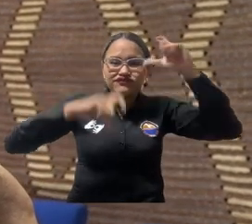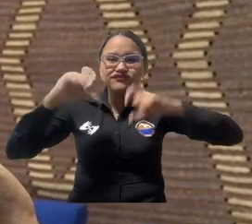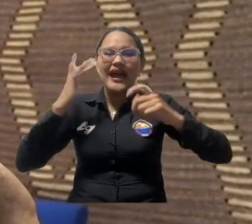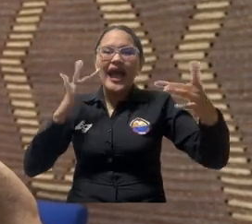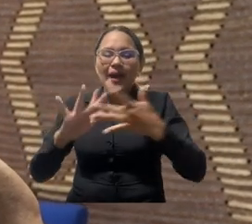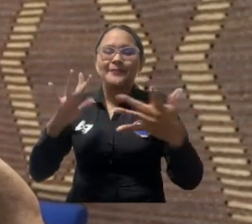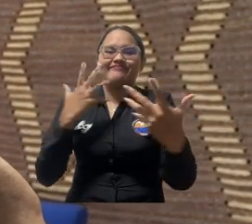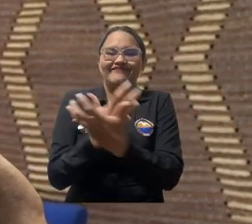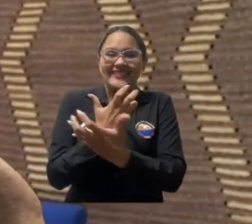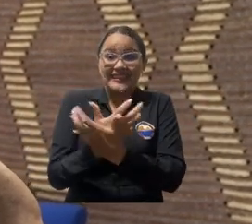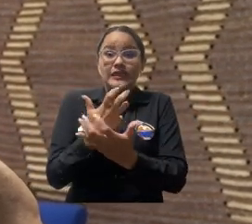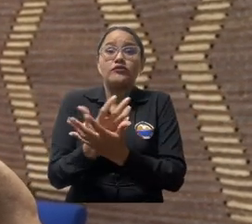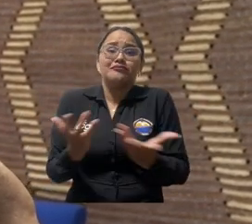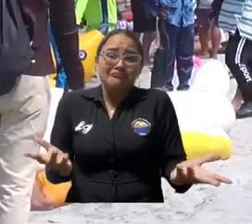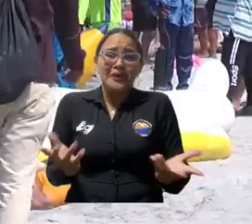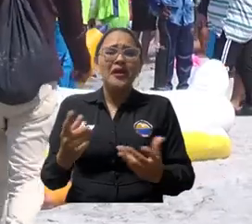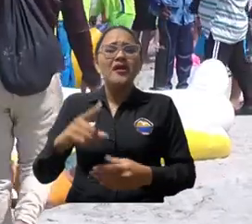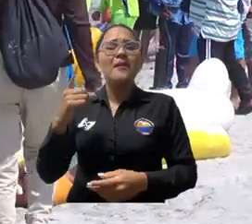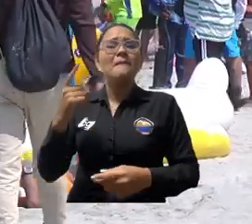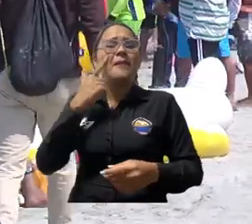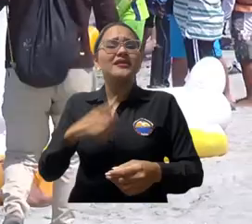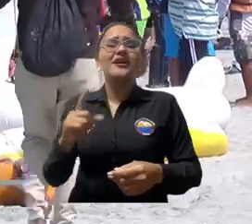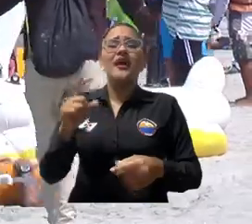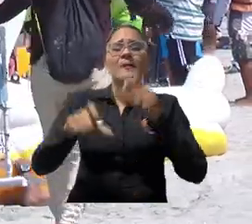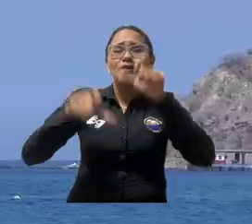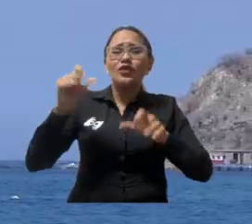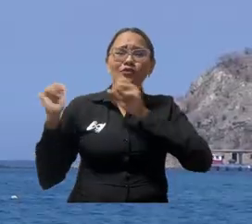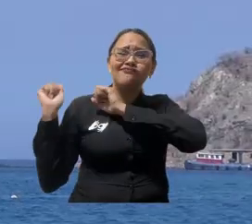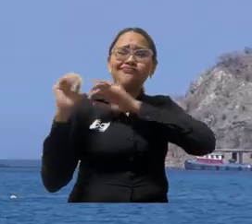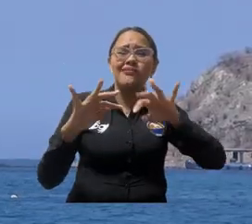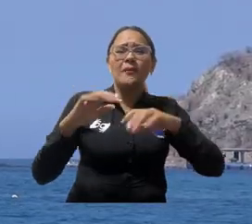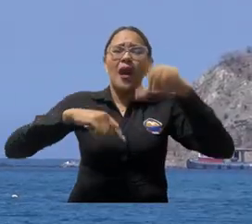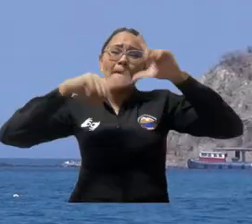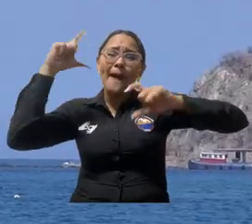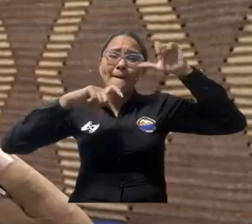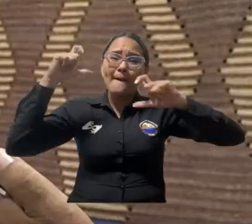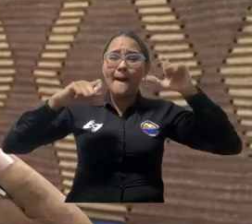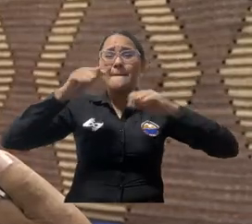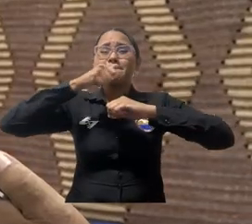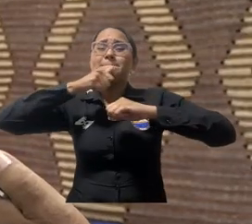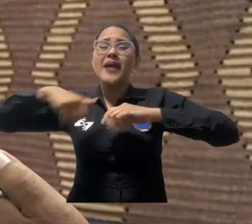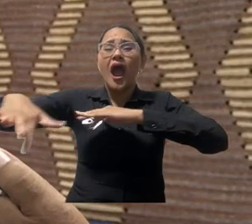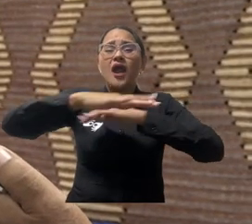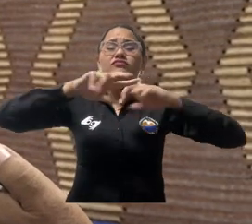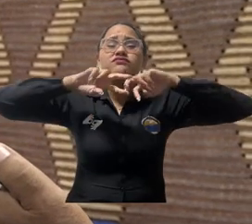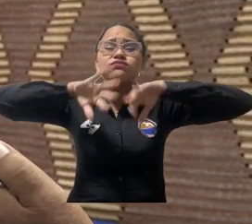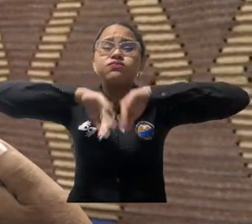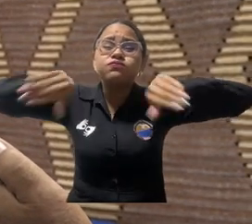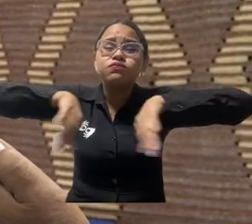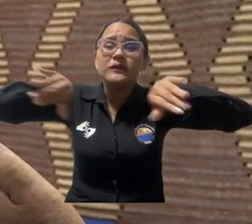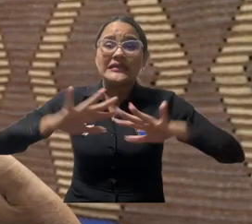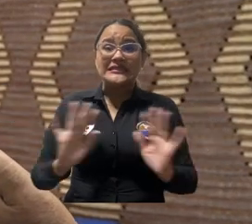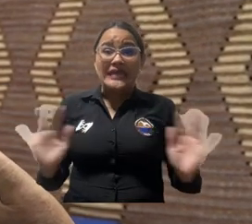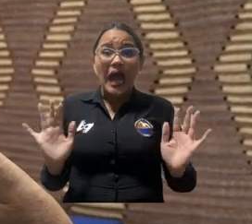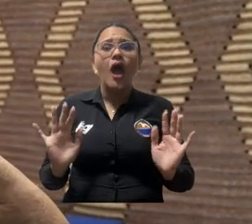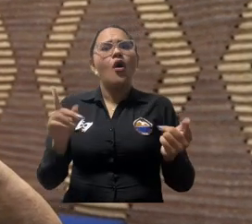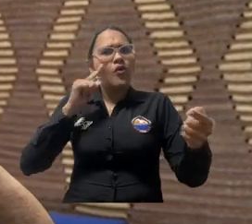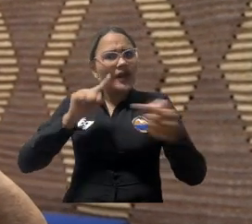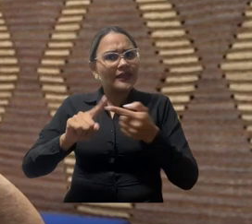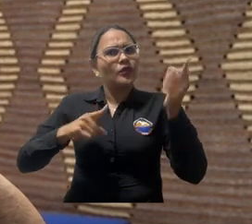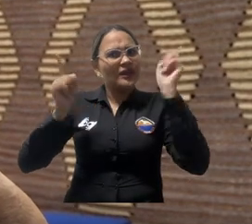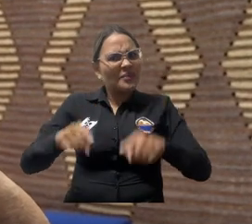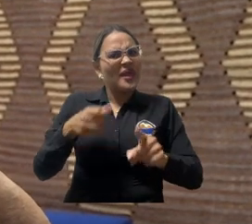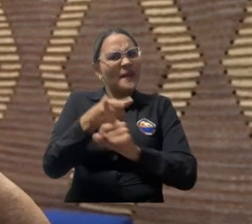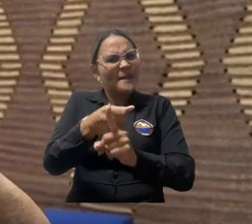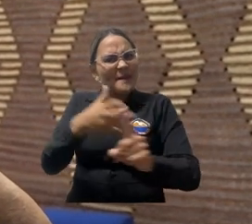el impacto social, ambiental que deja. Necesitamos un turismo ordenado y organizado en el que los samarios no sientan que tienen que salir huyendo de Santa Marta